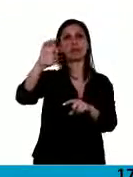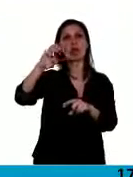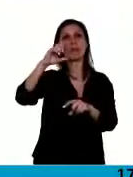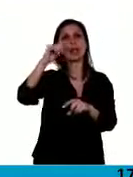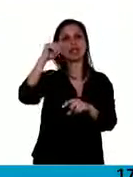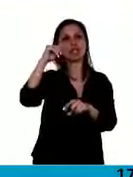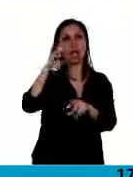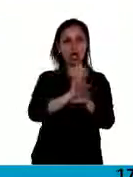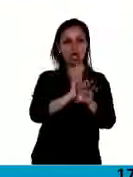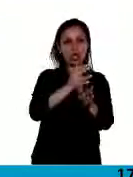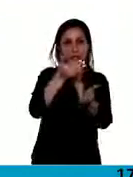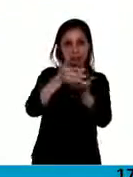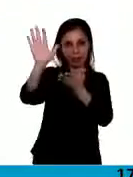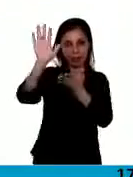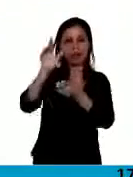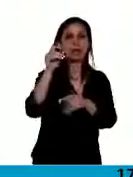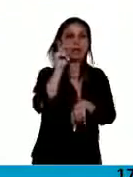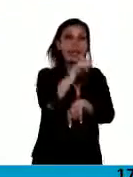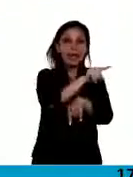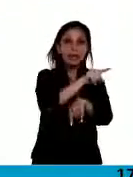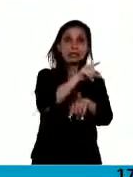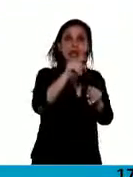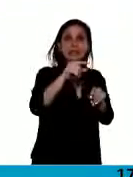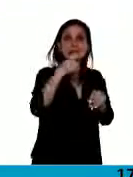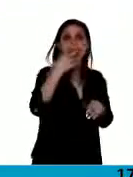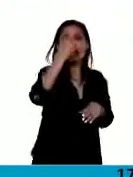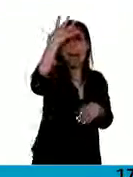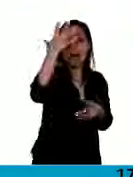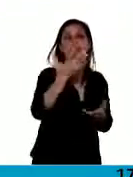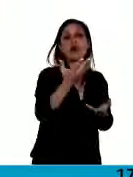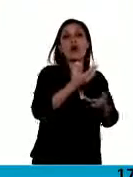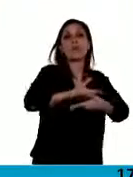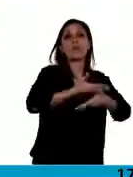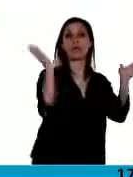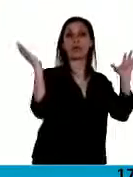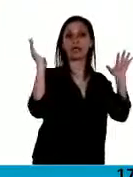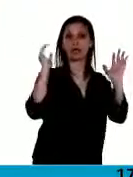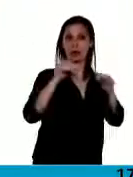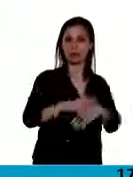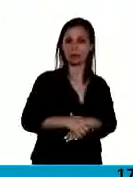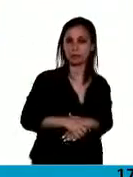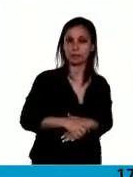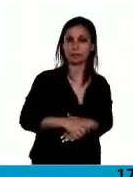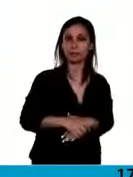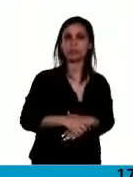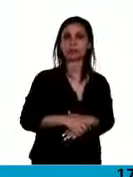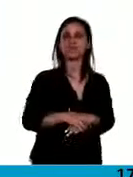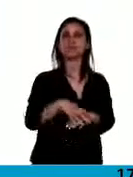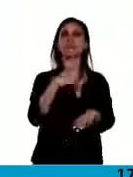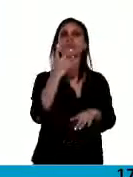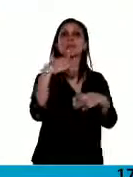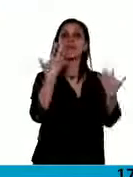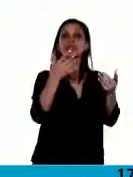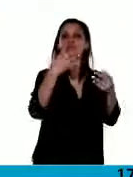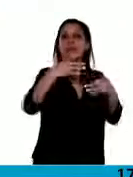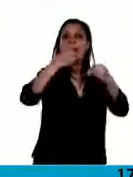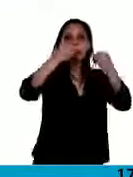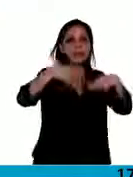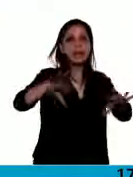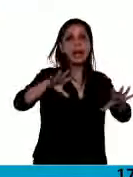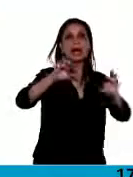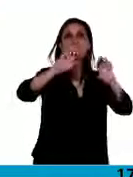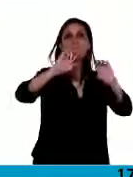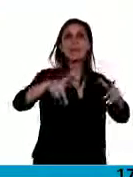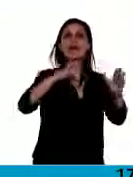vivienda es declarar de utilidad pública esos terrenos, sujetos a la expropiación y poner obviamente en marcha un plan de vivienda que no le dé